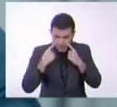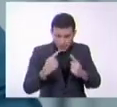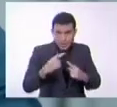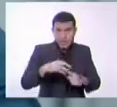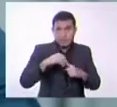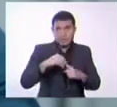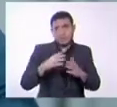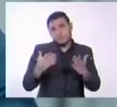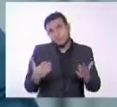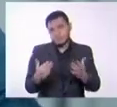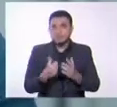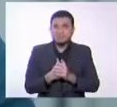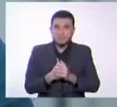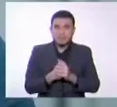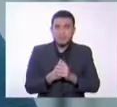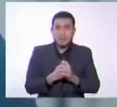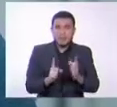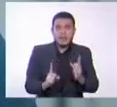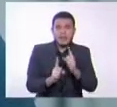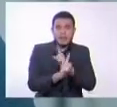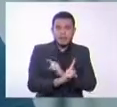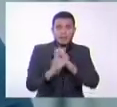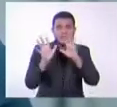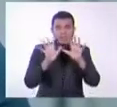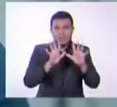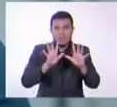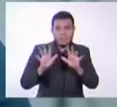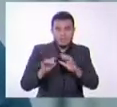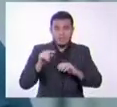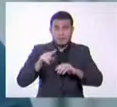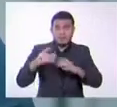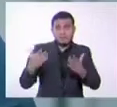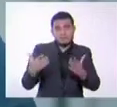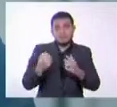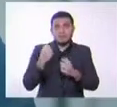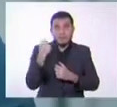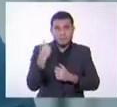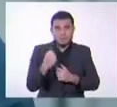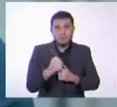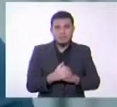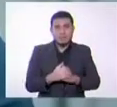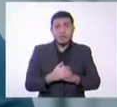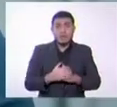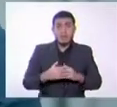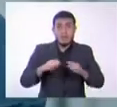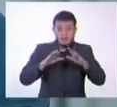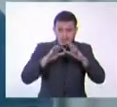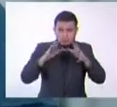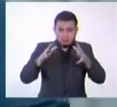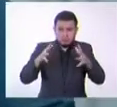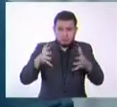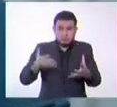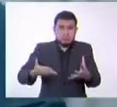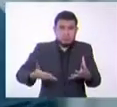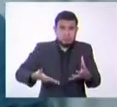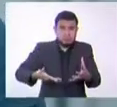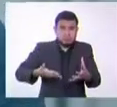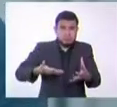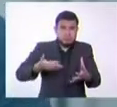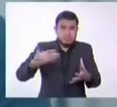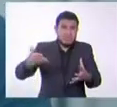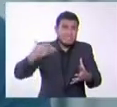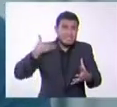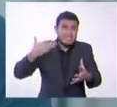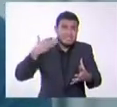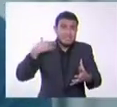embargo, el cambio climático influye en ellos, al igual que el calentamiento global, que ahora ya empiezan